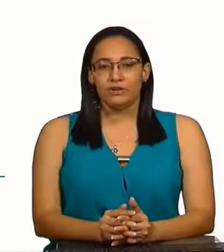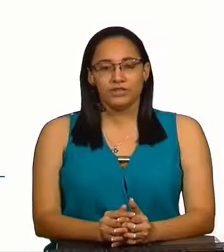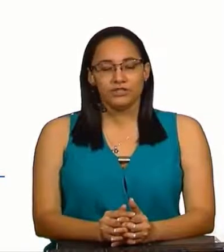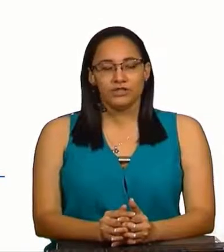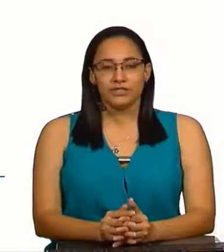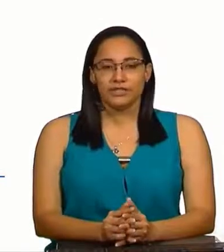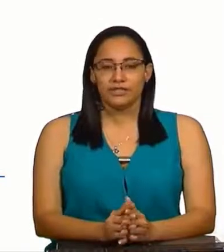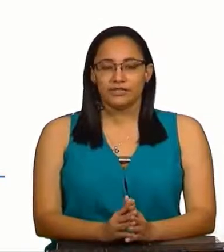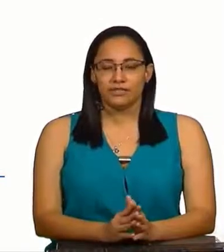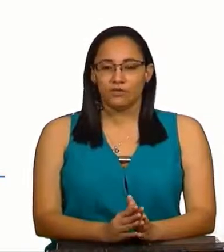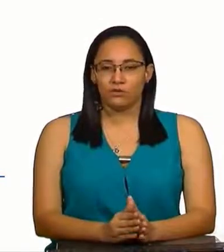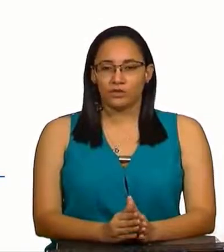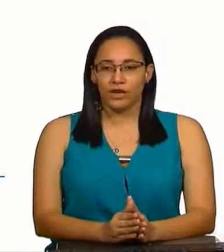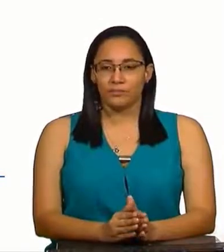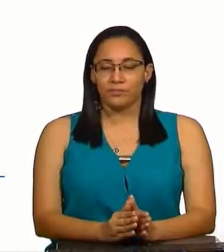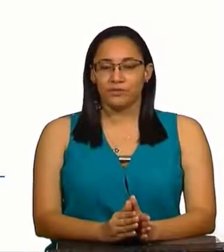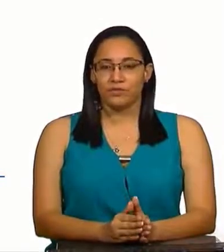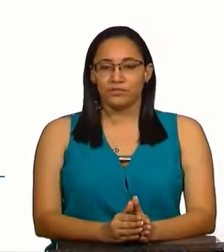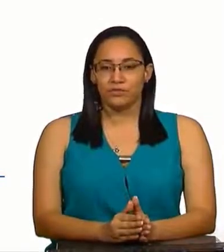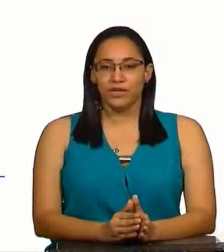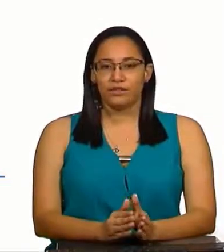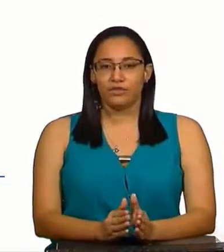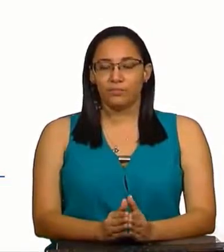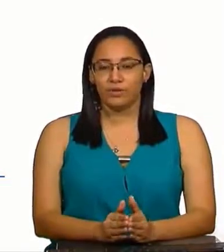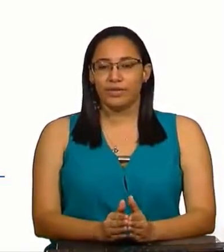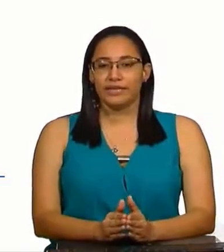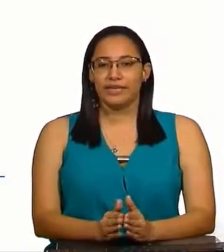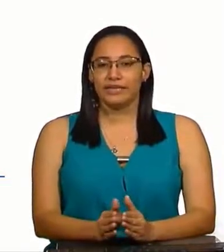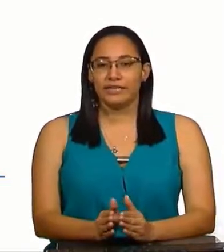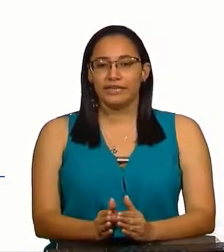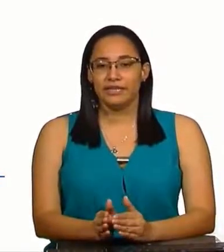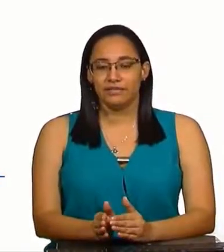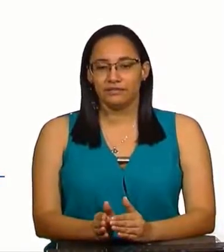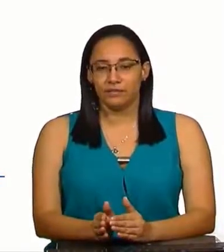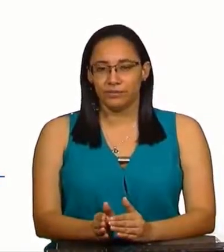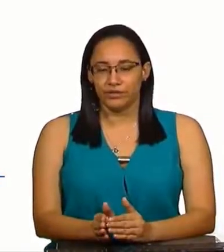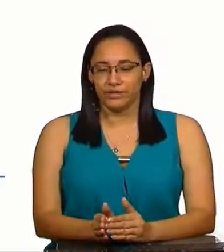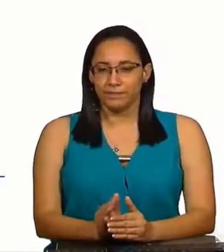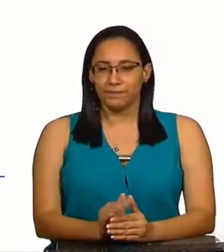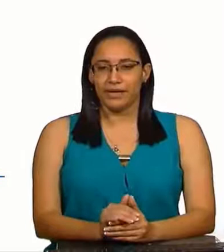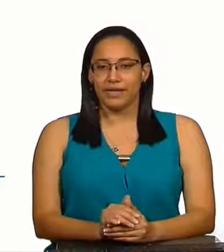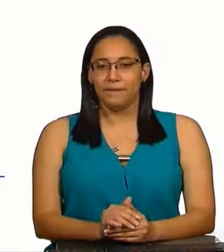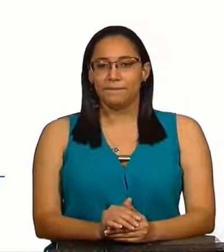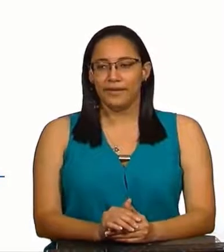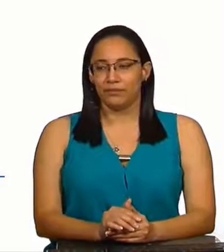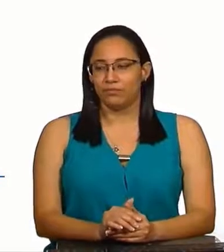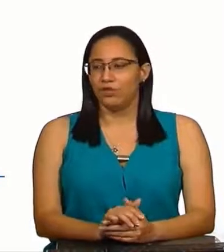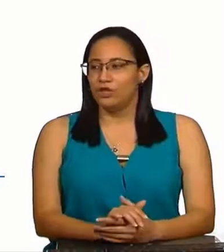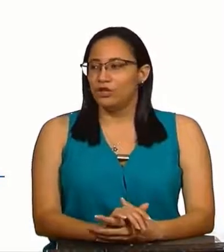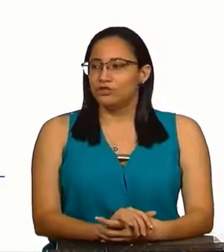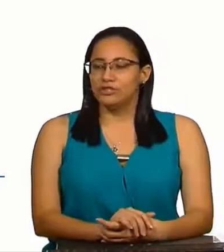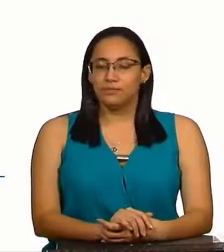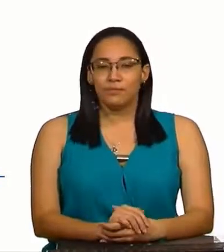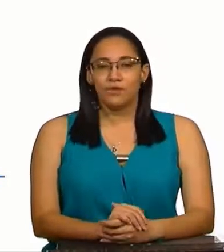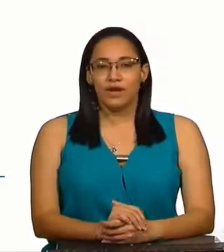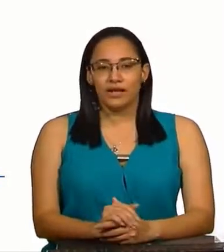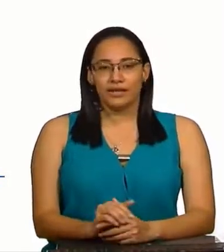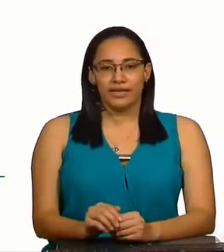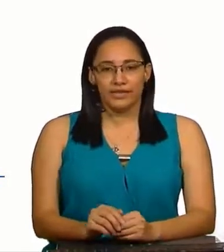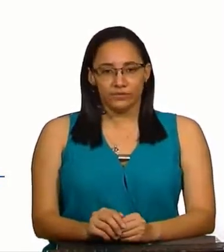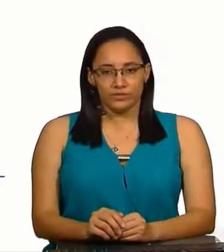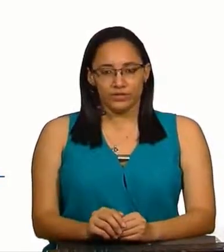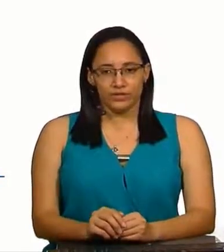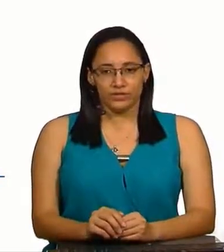En las oraciones es lo contrario, primero va el sujeto, después el can y después de can va el verbo. Entonces vamos